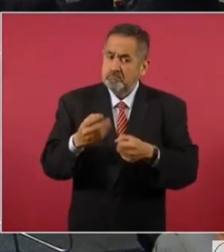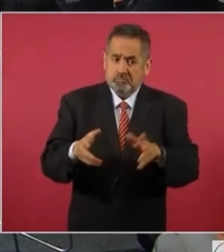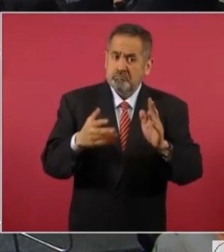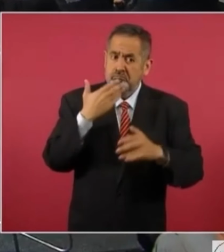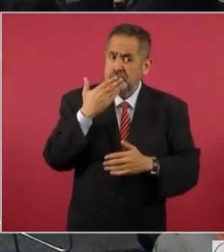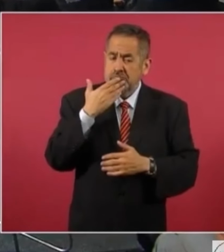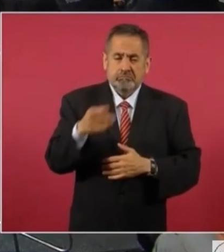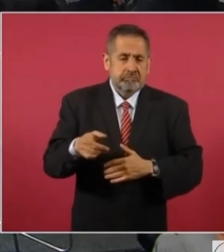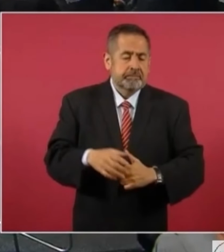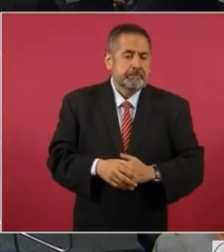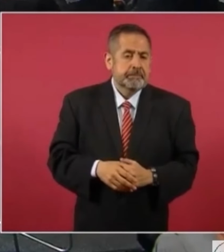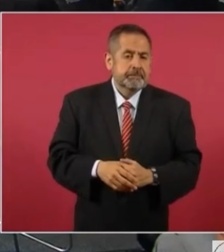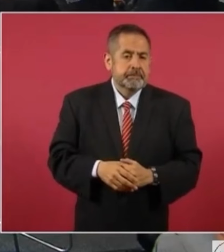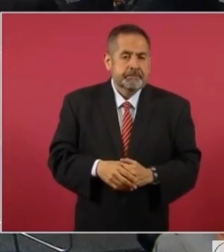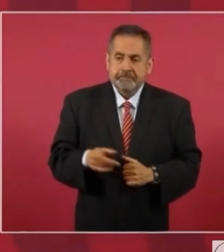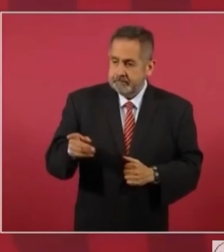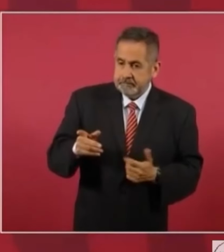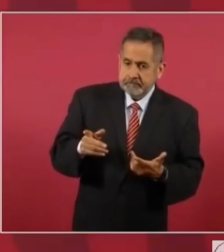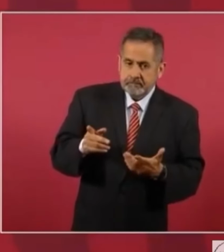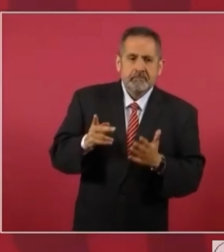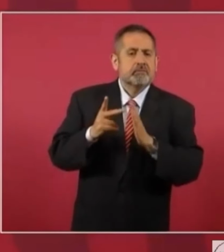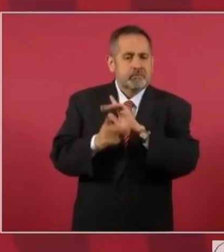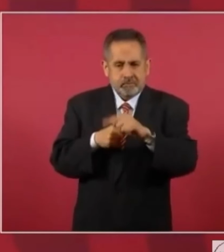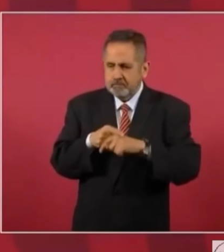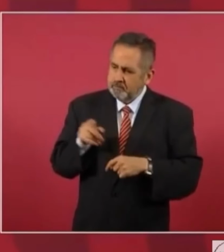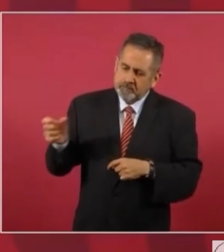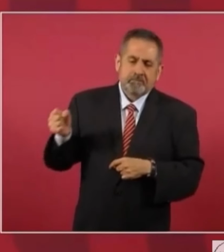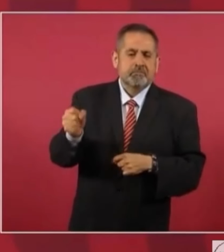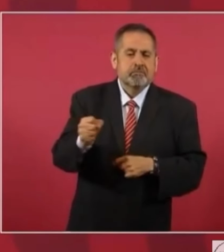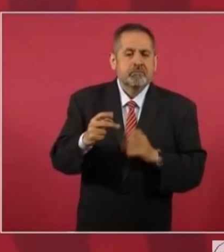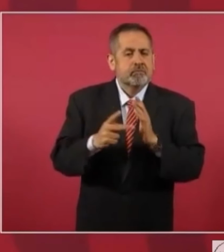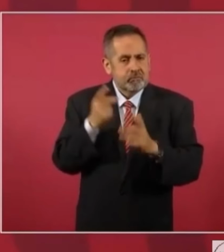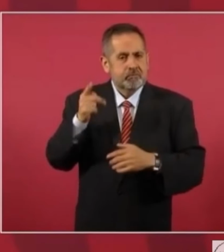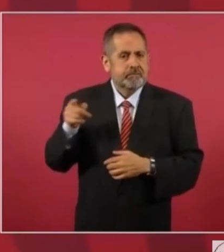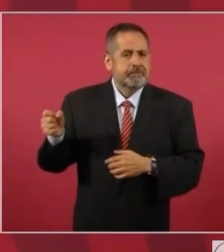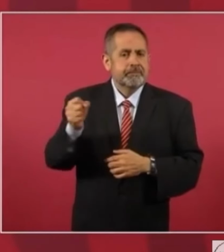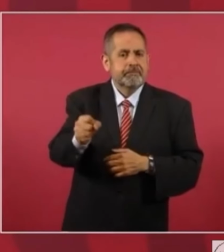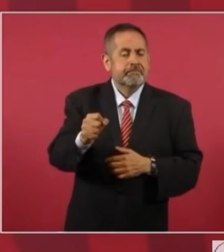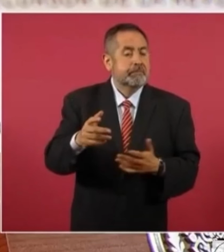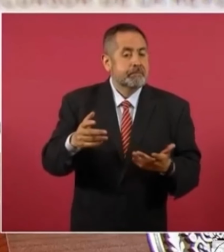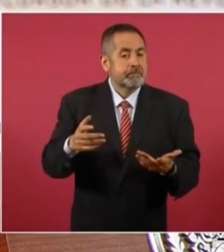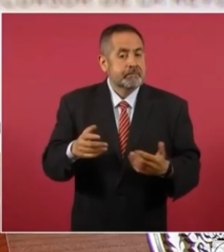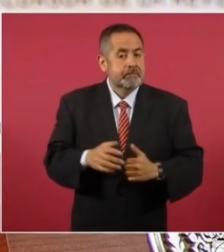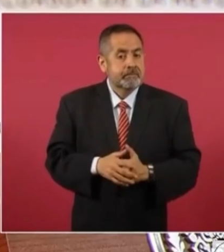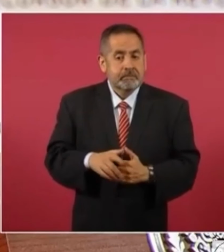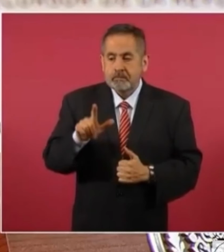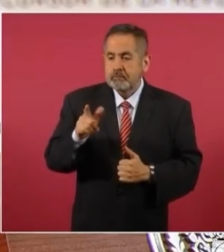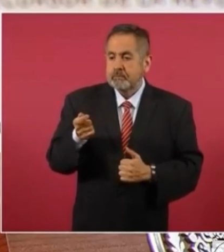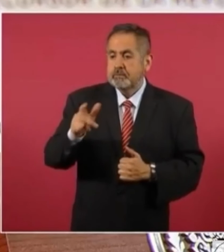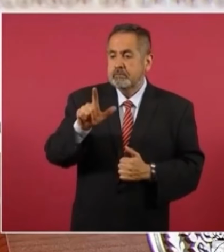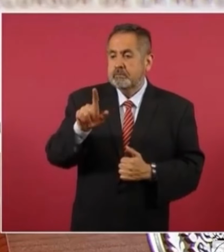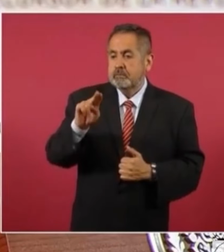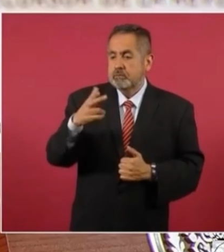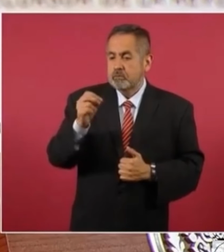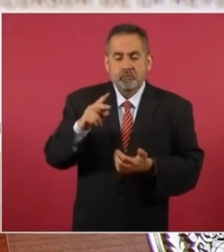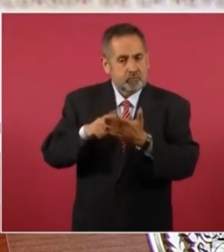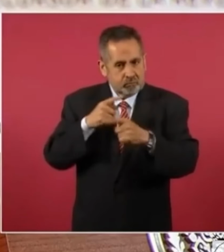Y ahí está Luis Arias, Lucho, de